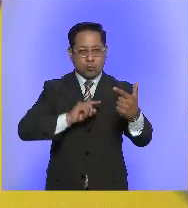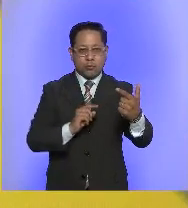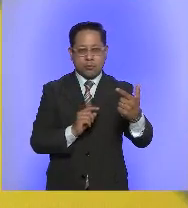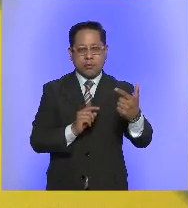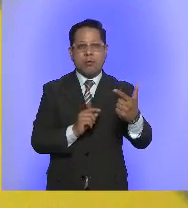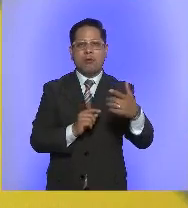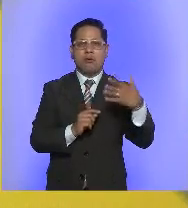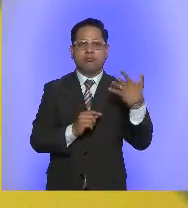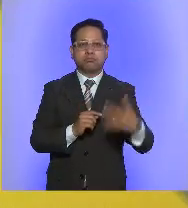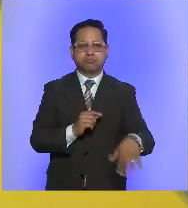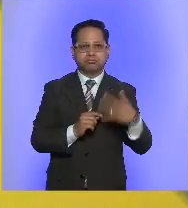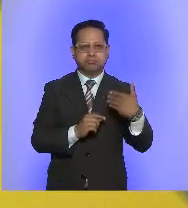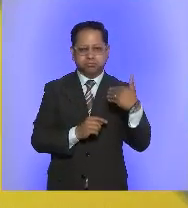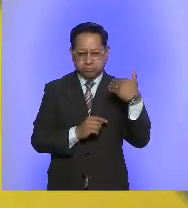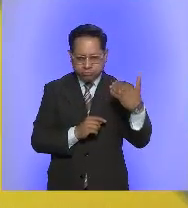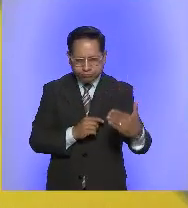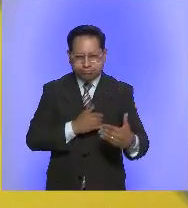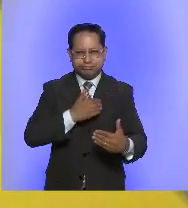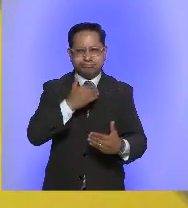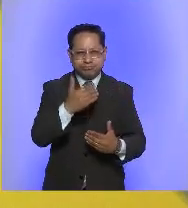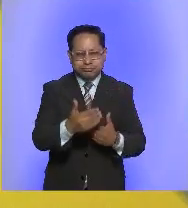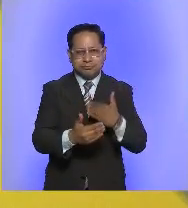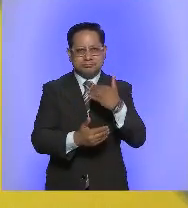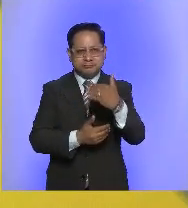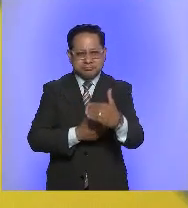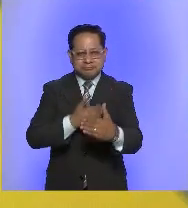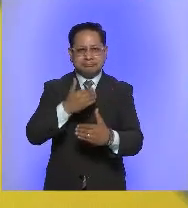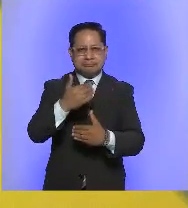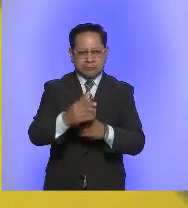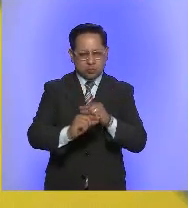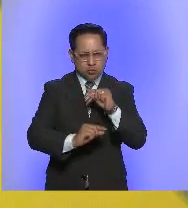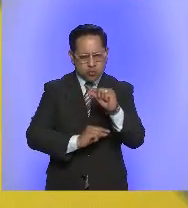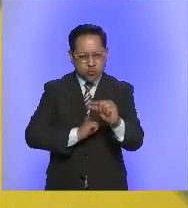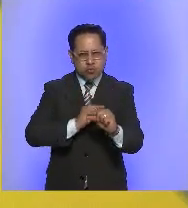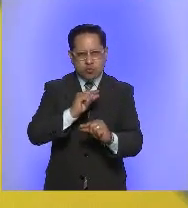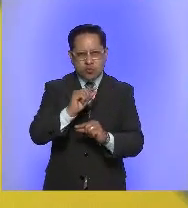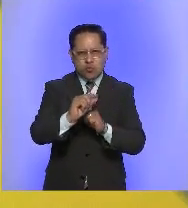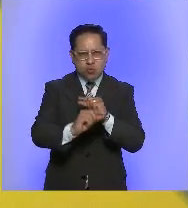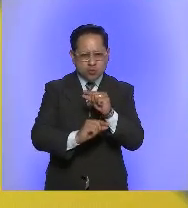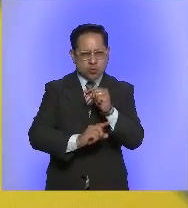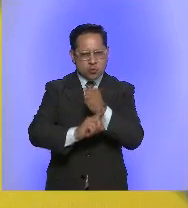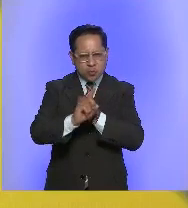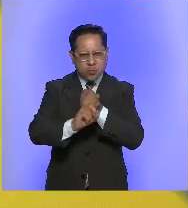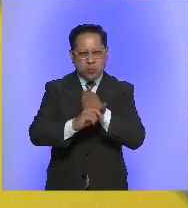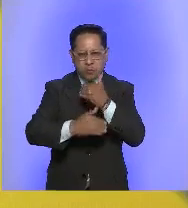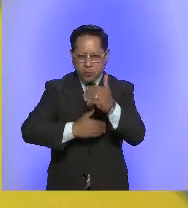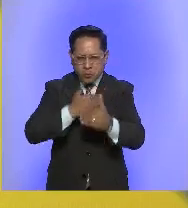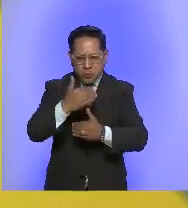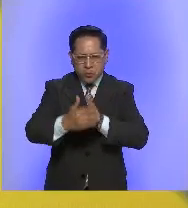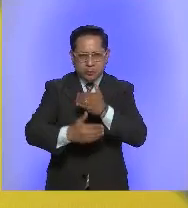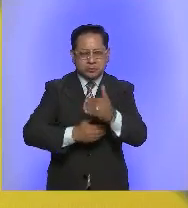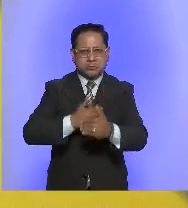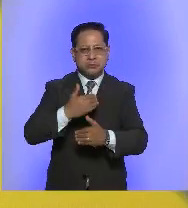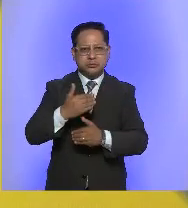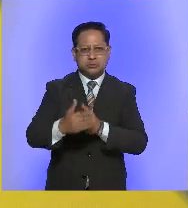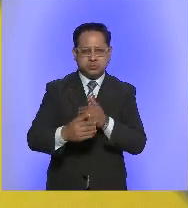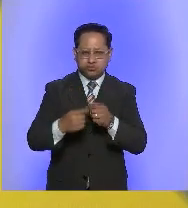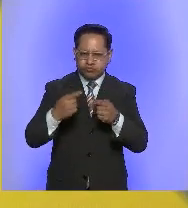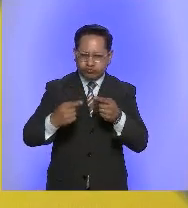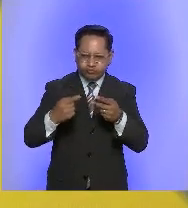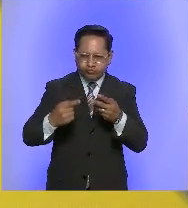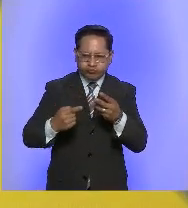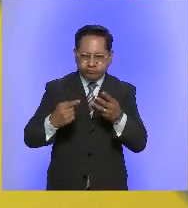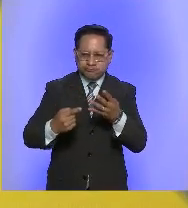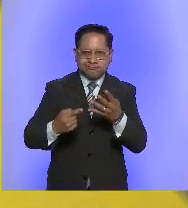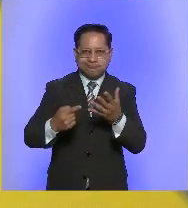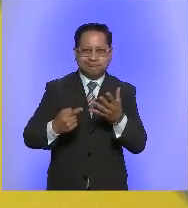tomando esas experiencias y esos retos proceso tras proceso. ¿Y cómo decirle